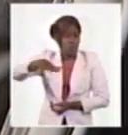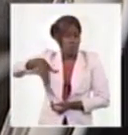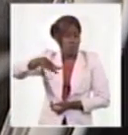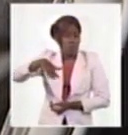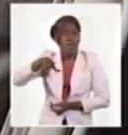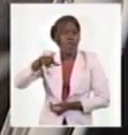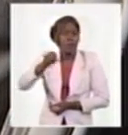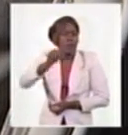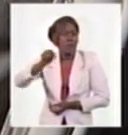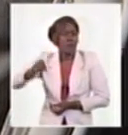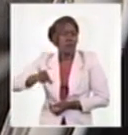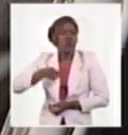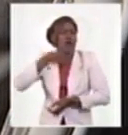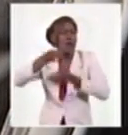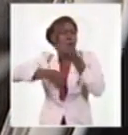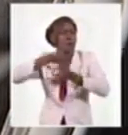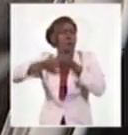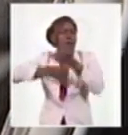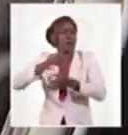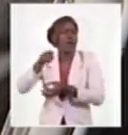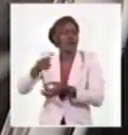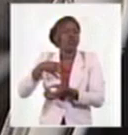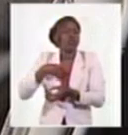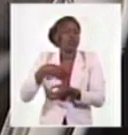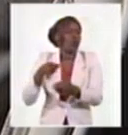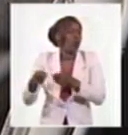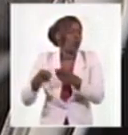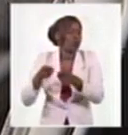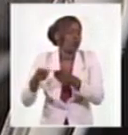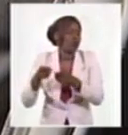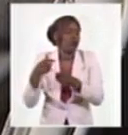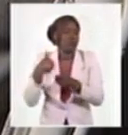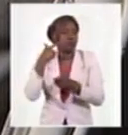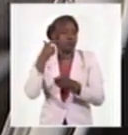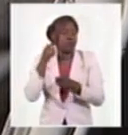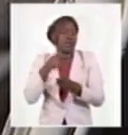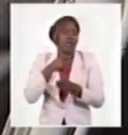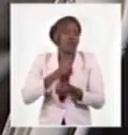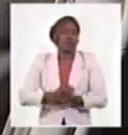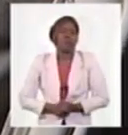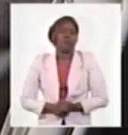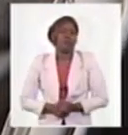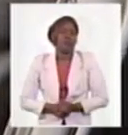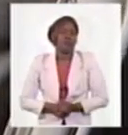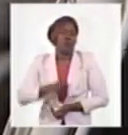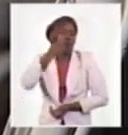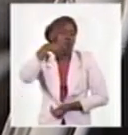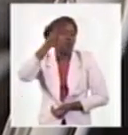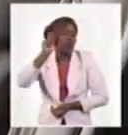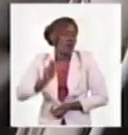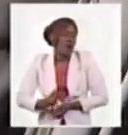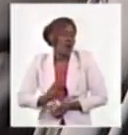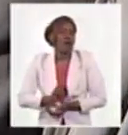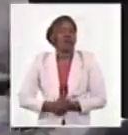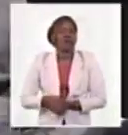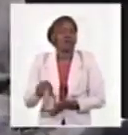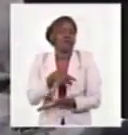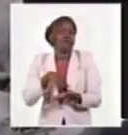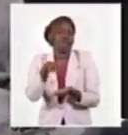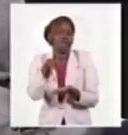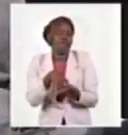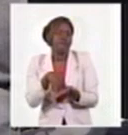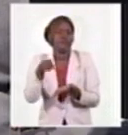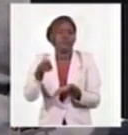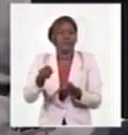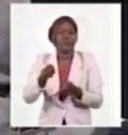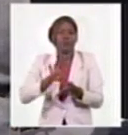dice que sí, de alguna manera tienen el control, porque todavía hay reductos, vamos a decir, ucranianos que controlan algunas partes de estas localidades. Sí, efectivamente